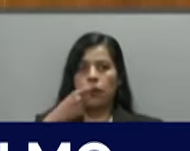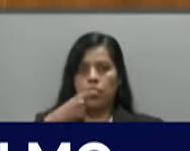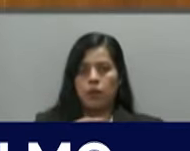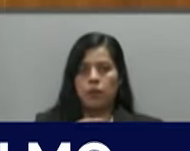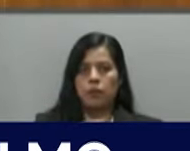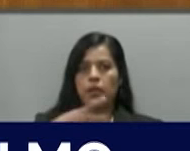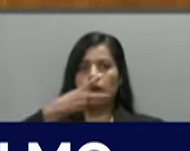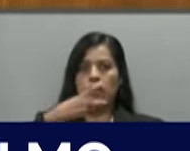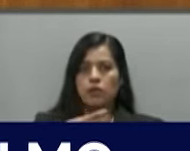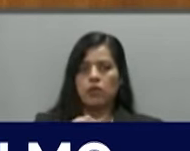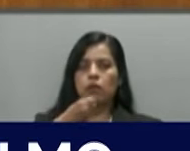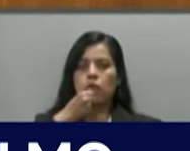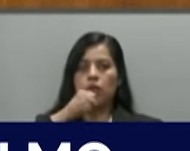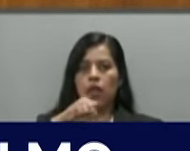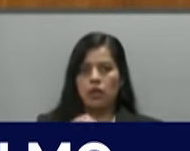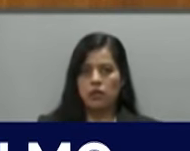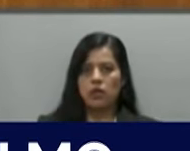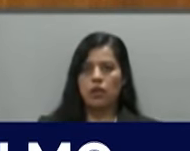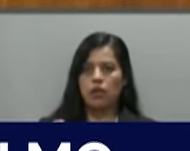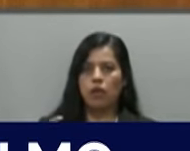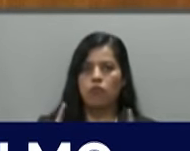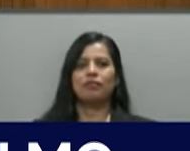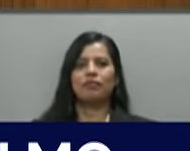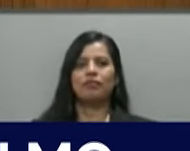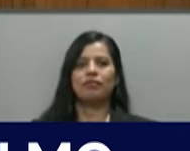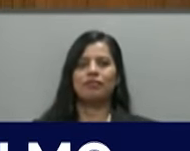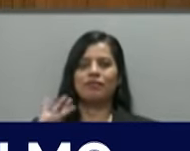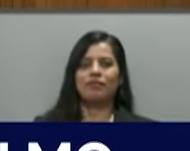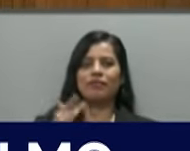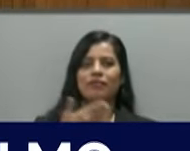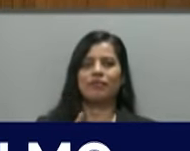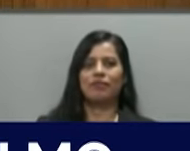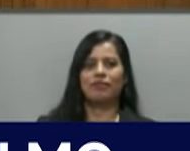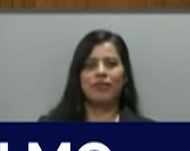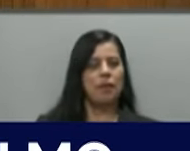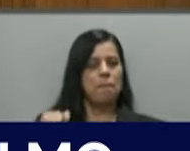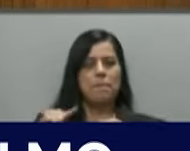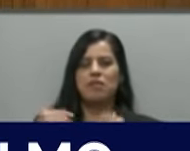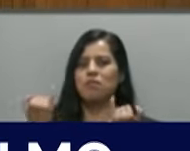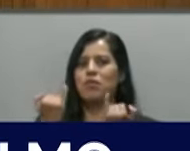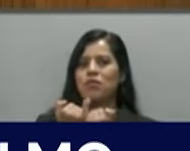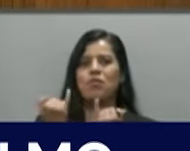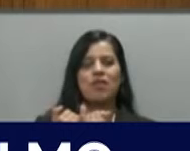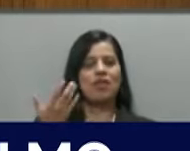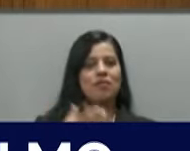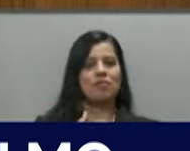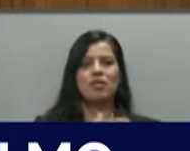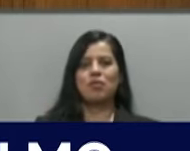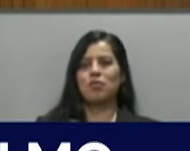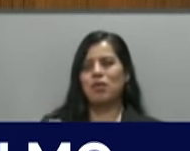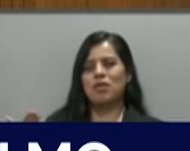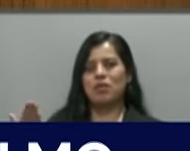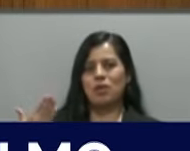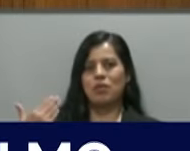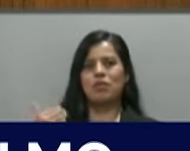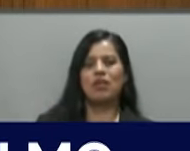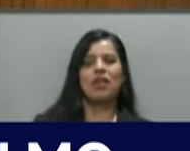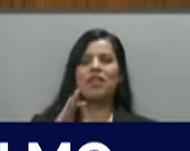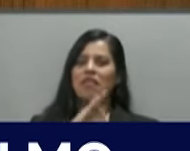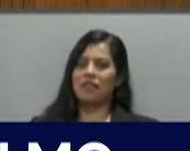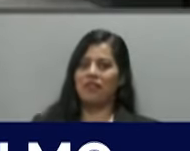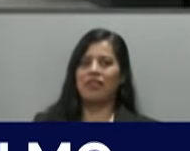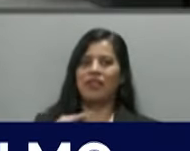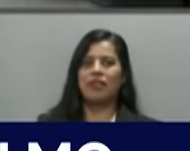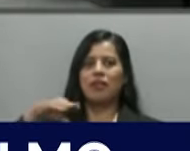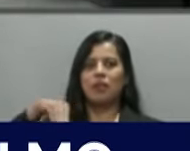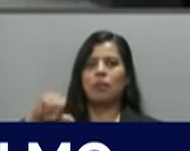la mañana para terminar pasadas las 11:30 con el fin de hacer otras actividades como ver el eclipse o acudir a sus distritos para